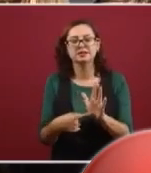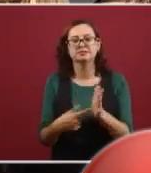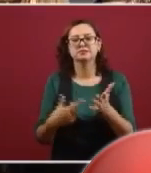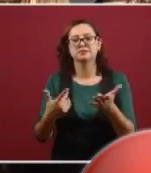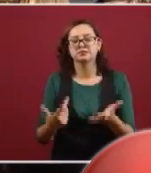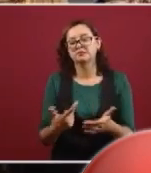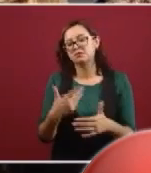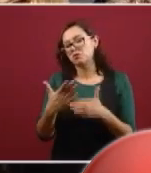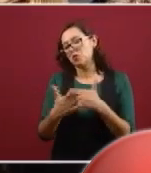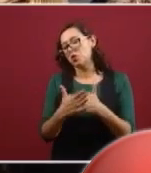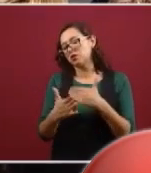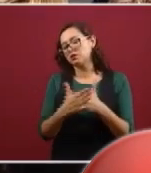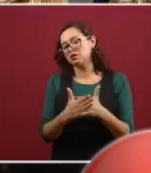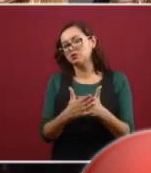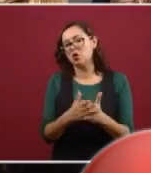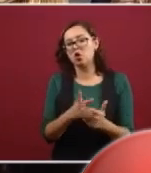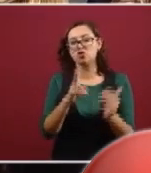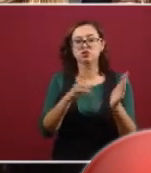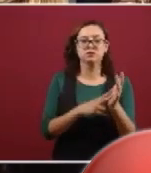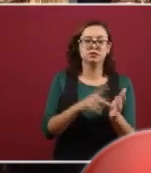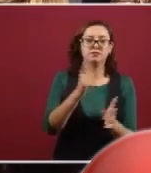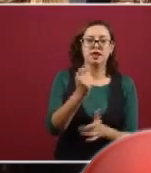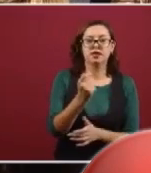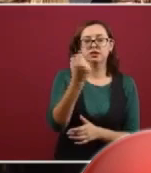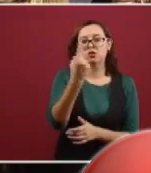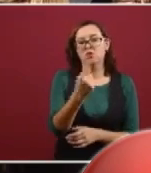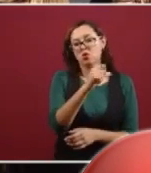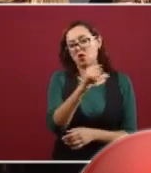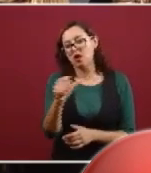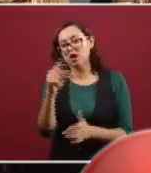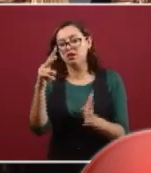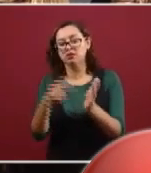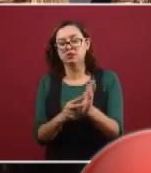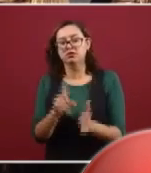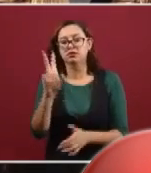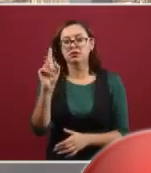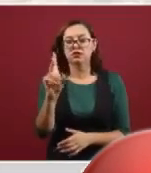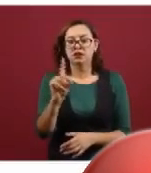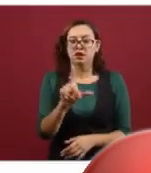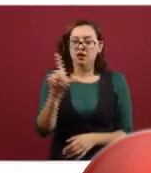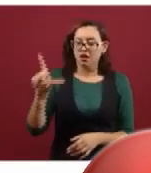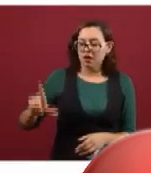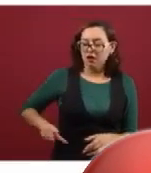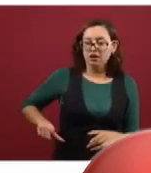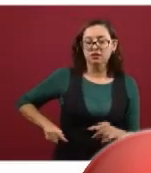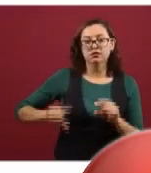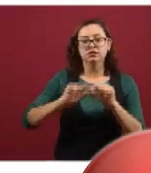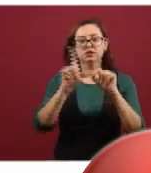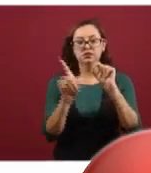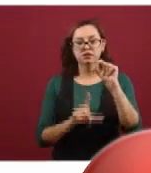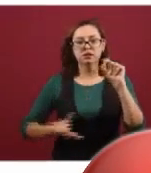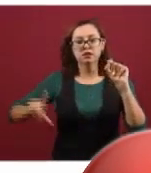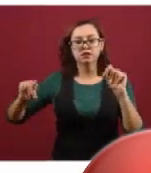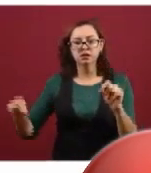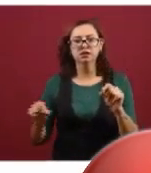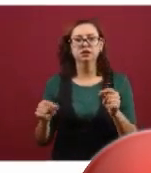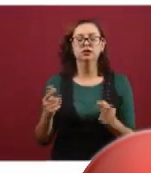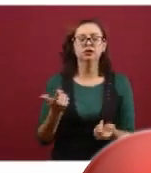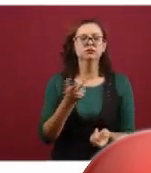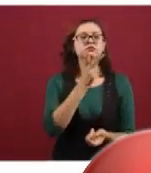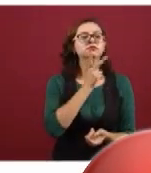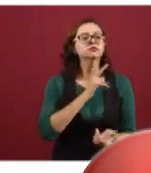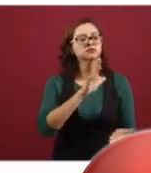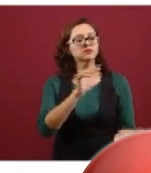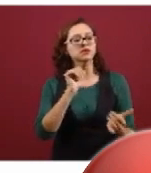horizonte 2021-2030 el Gobierno federal incrementaría la captación de sus recursos tributarios